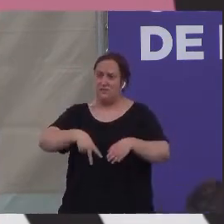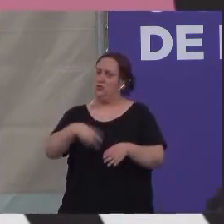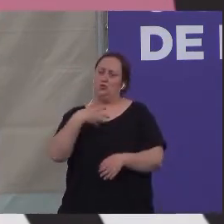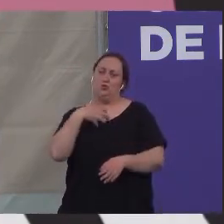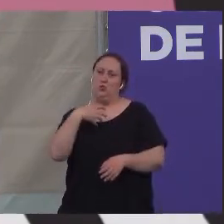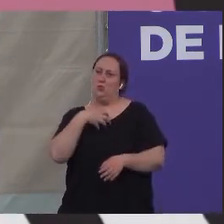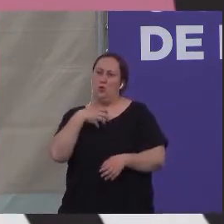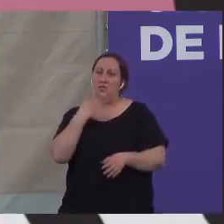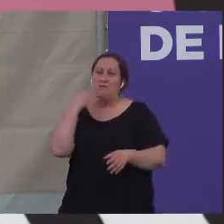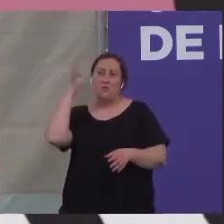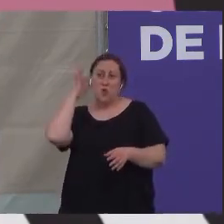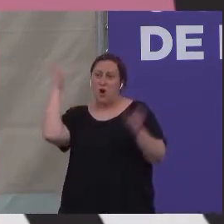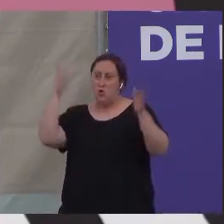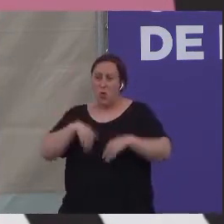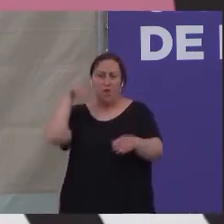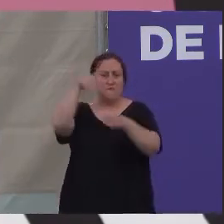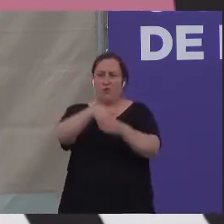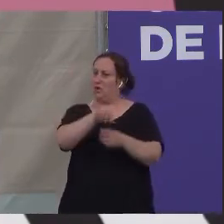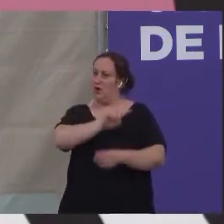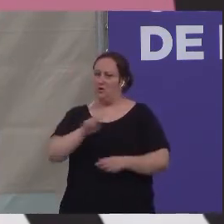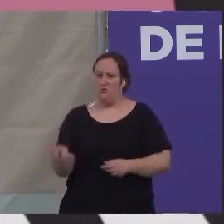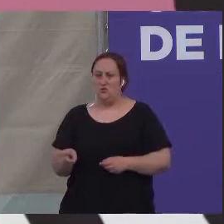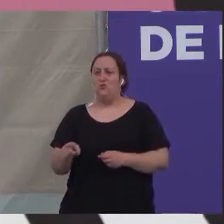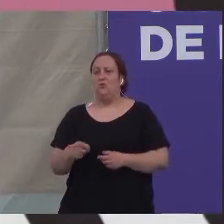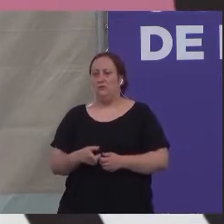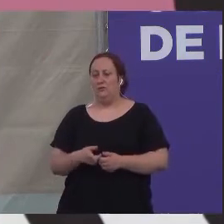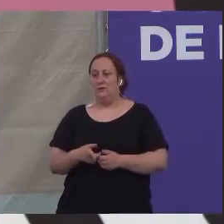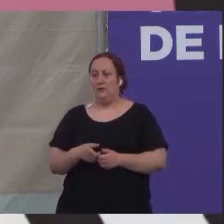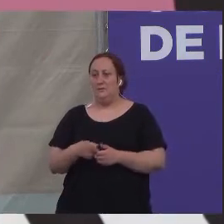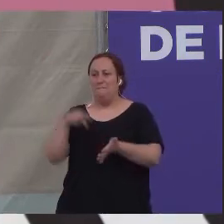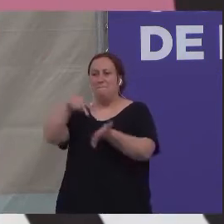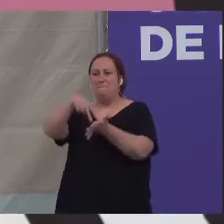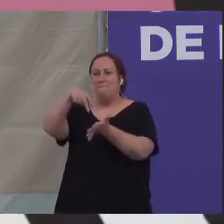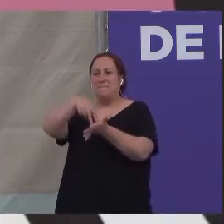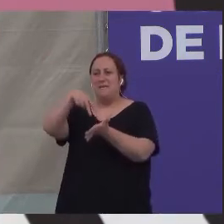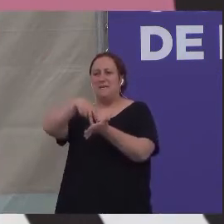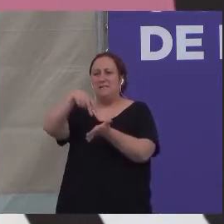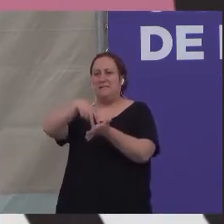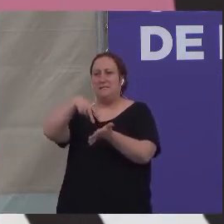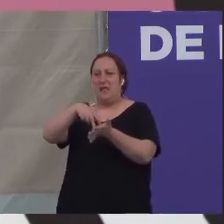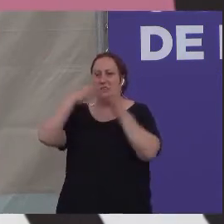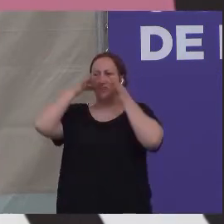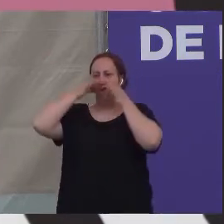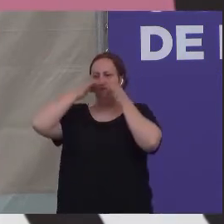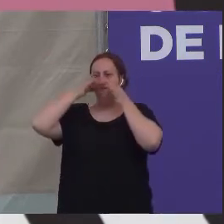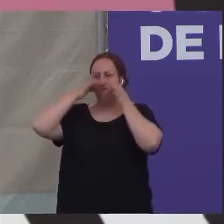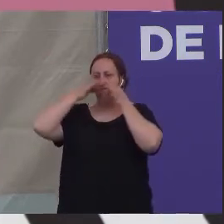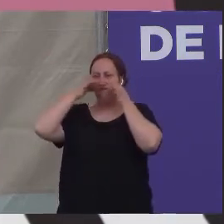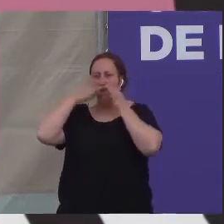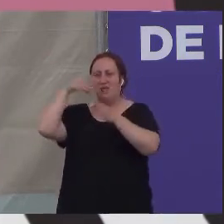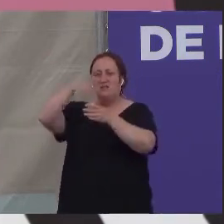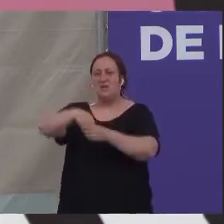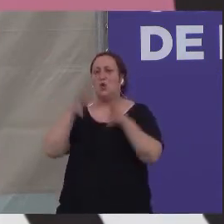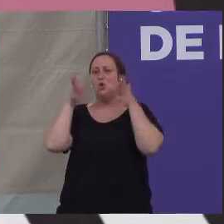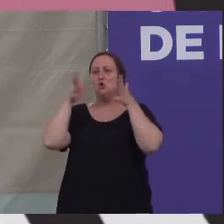mujeres, que haya una presencia activa de las mujeres en los consejos